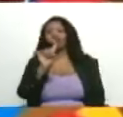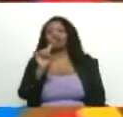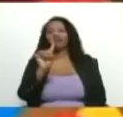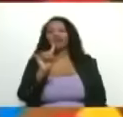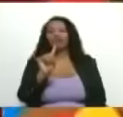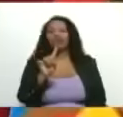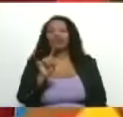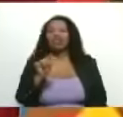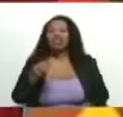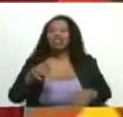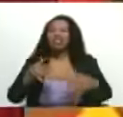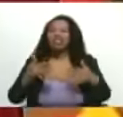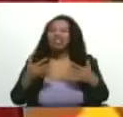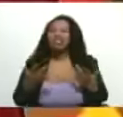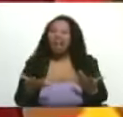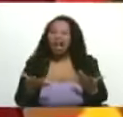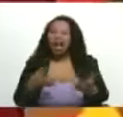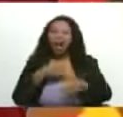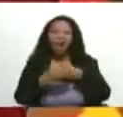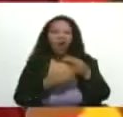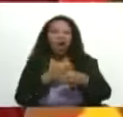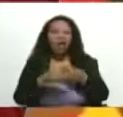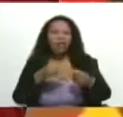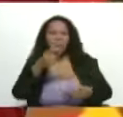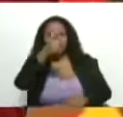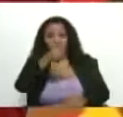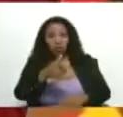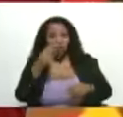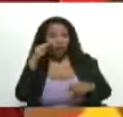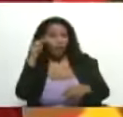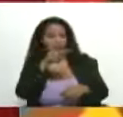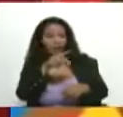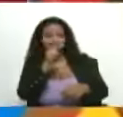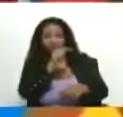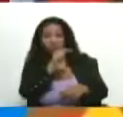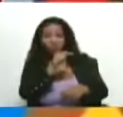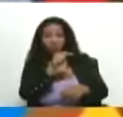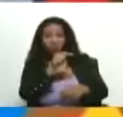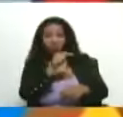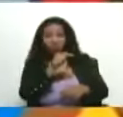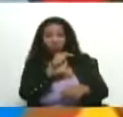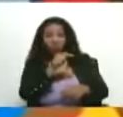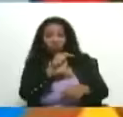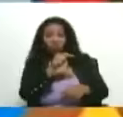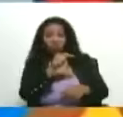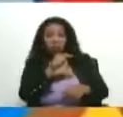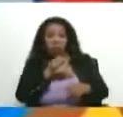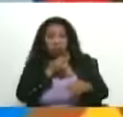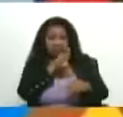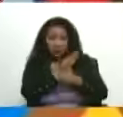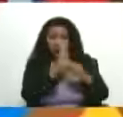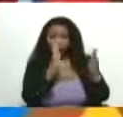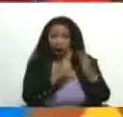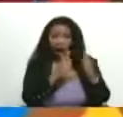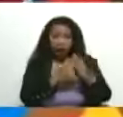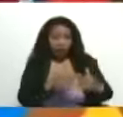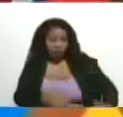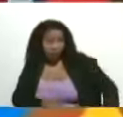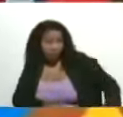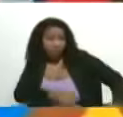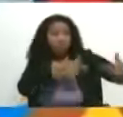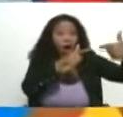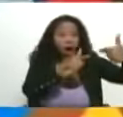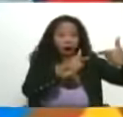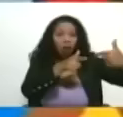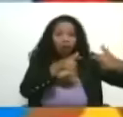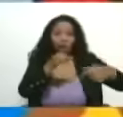¿Qué va a hacer el compañero que vea eso? ¿Va a ir para esa casa a frentear el? No, no, no. Va